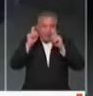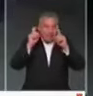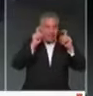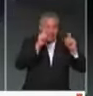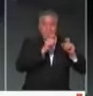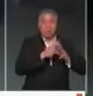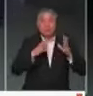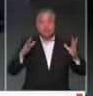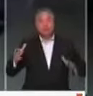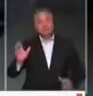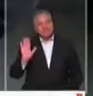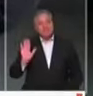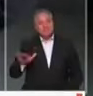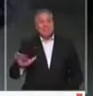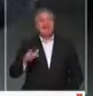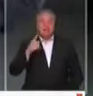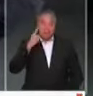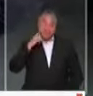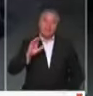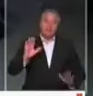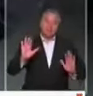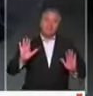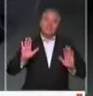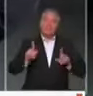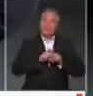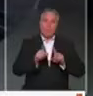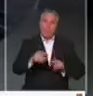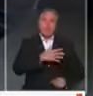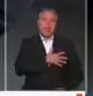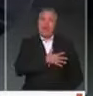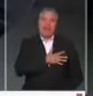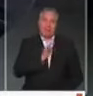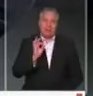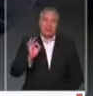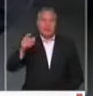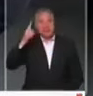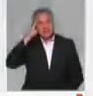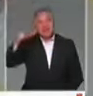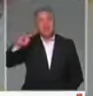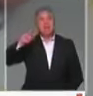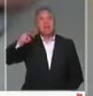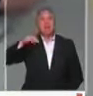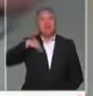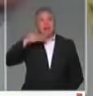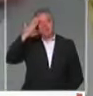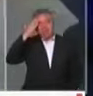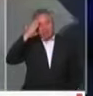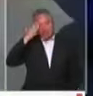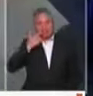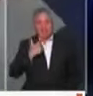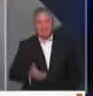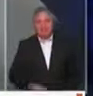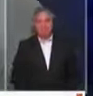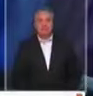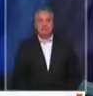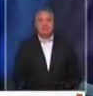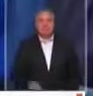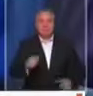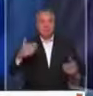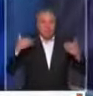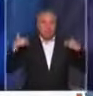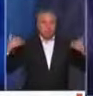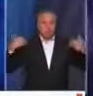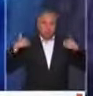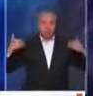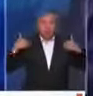pero generalmente, nada, le encanta, cree que su mamá es famosa. Cada secuencia que hacen en el aire lo practican una y